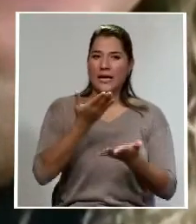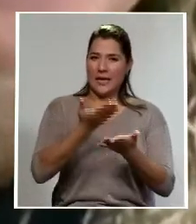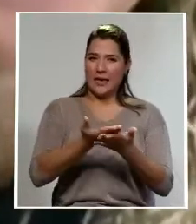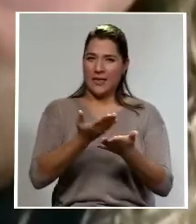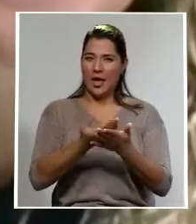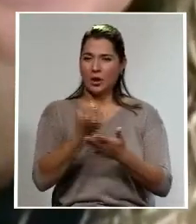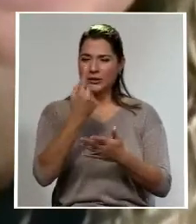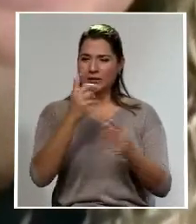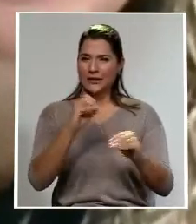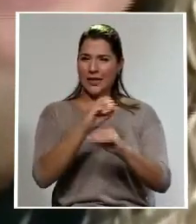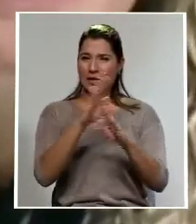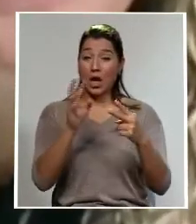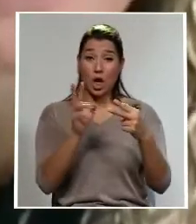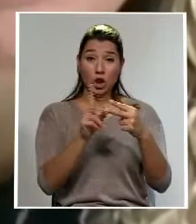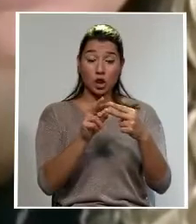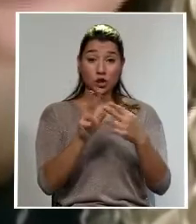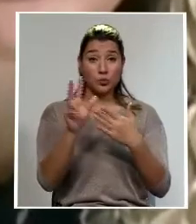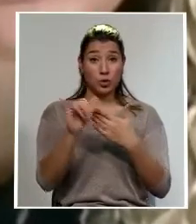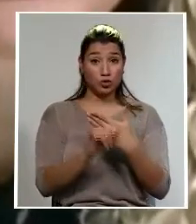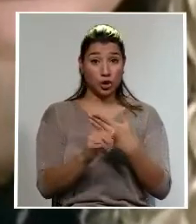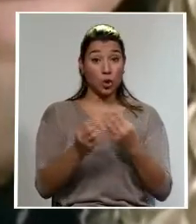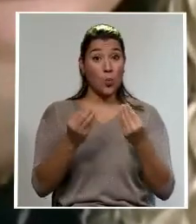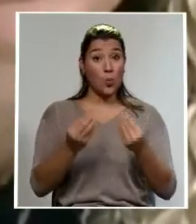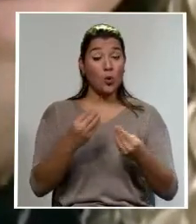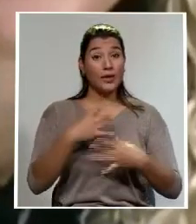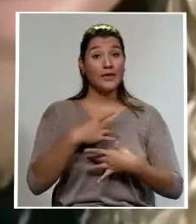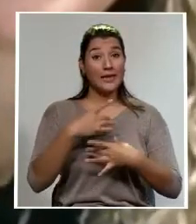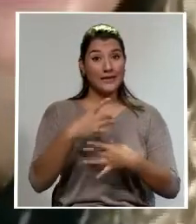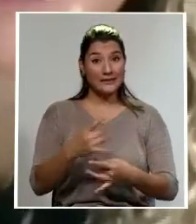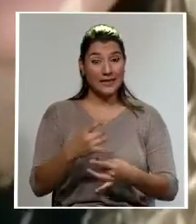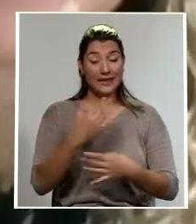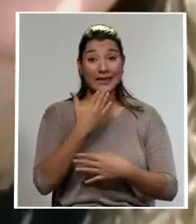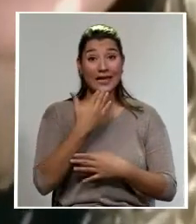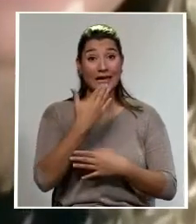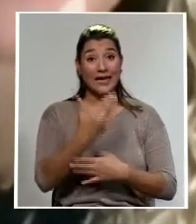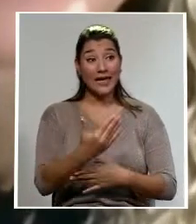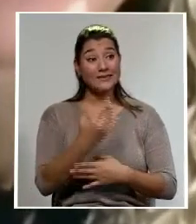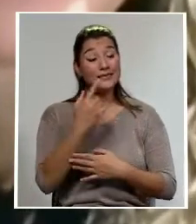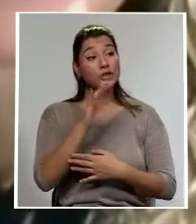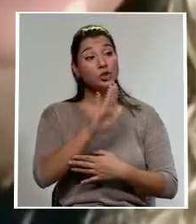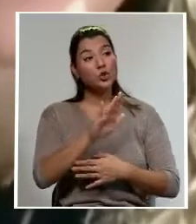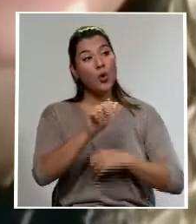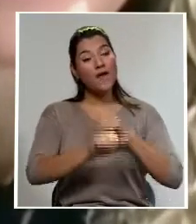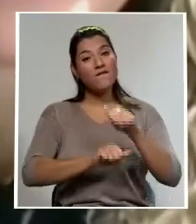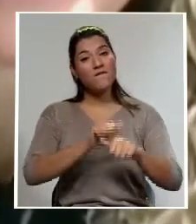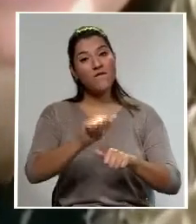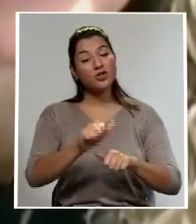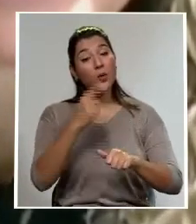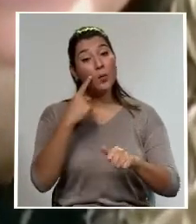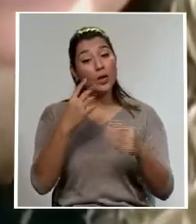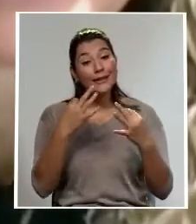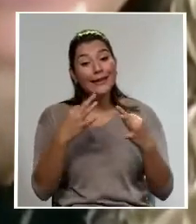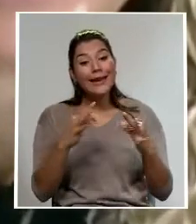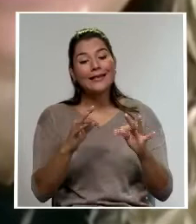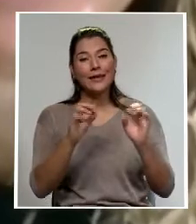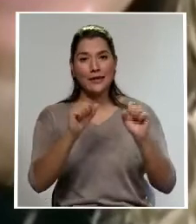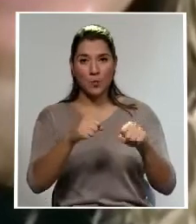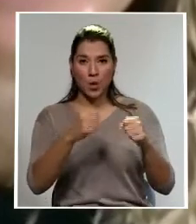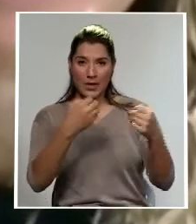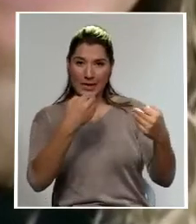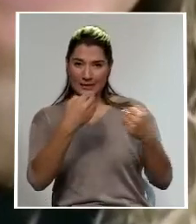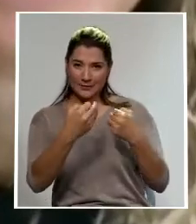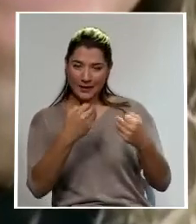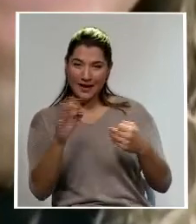dos conceptos. Son conceptos interesantes. Le agradezco el esfuerzo por tratar de poner en